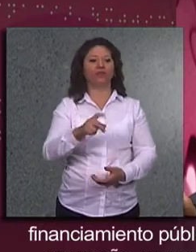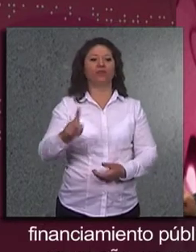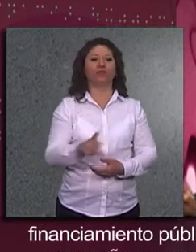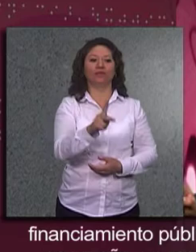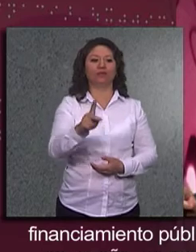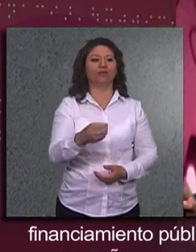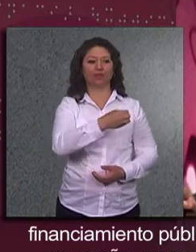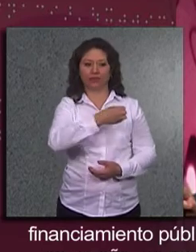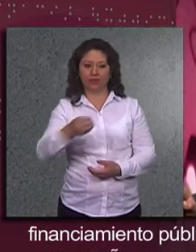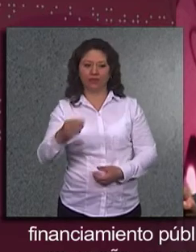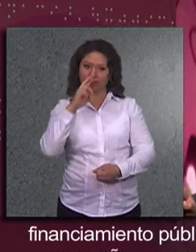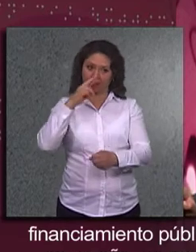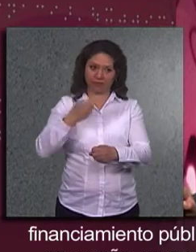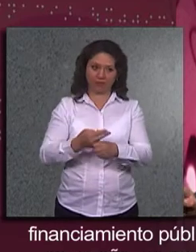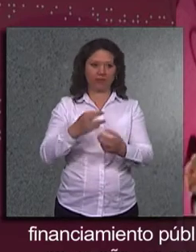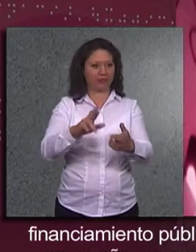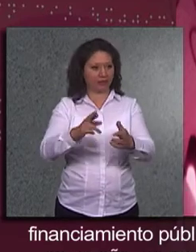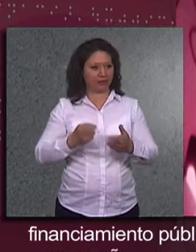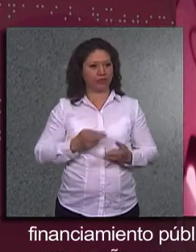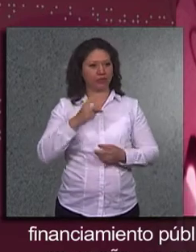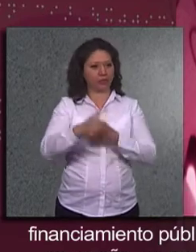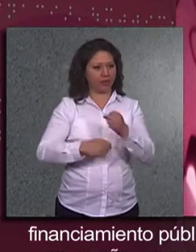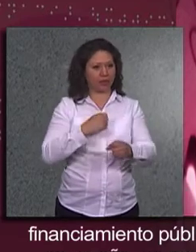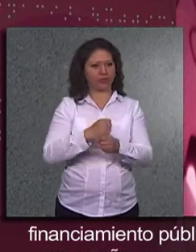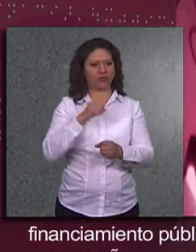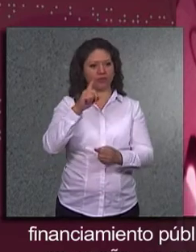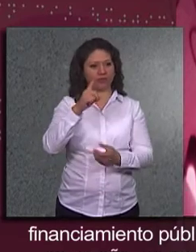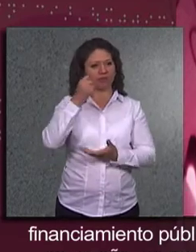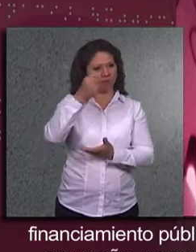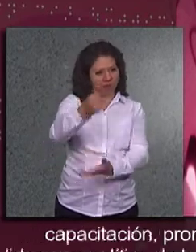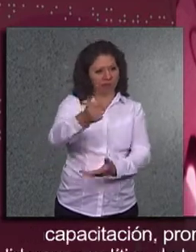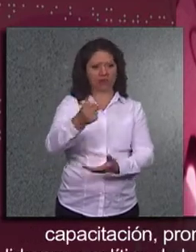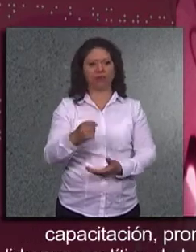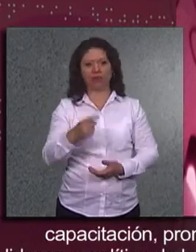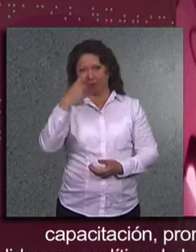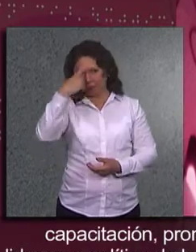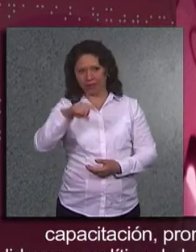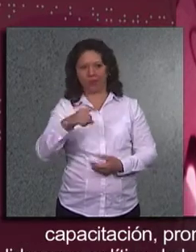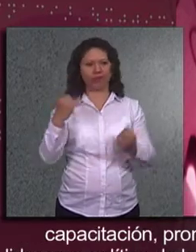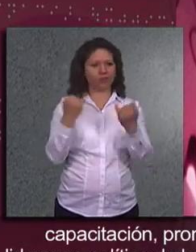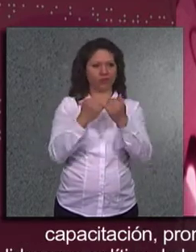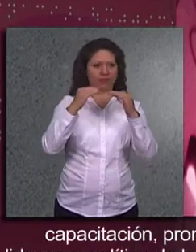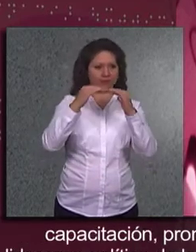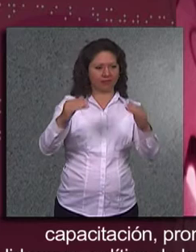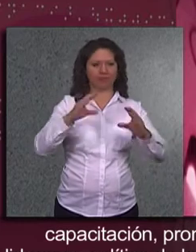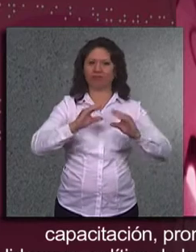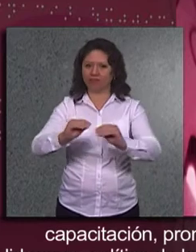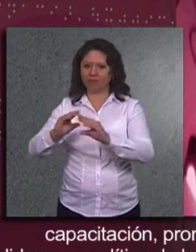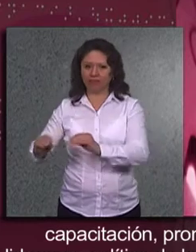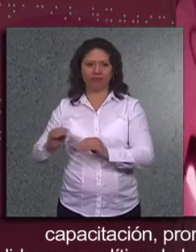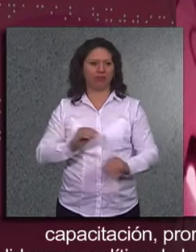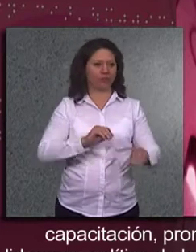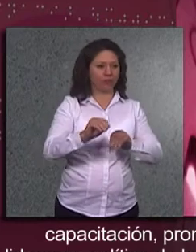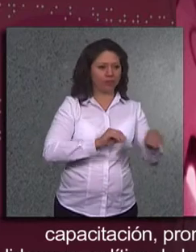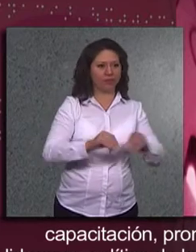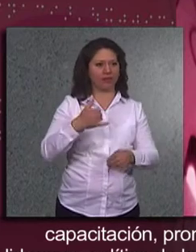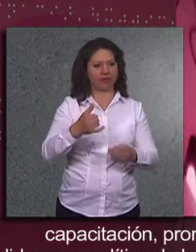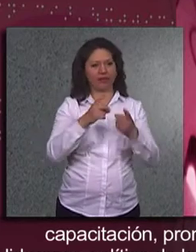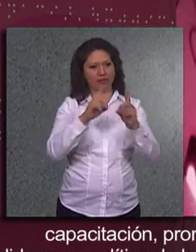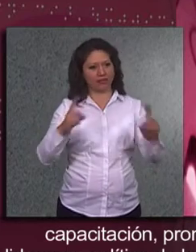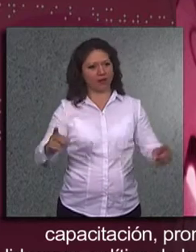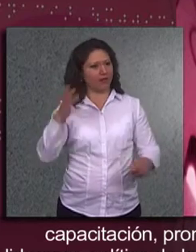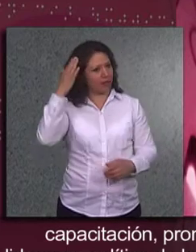que reciban en un año un monto equivalente para la capacitación promoción y desarrollo del liderazgo